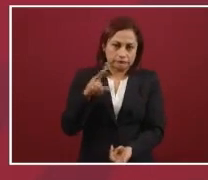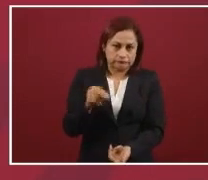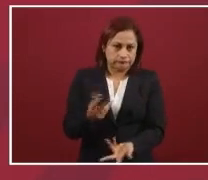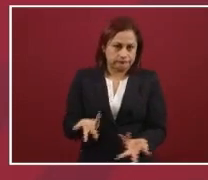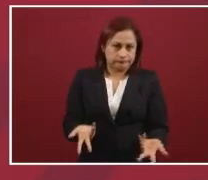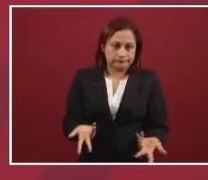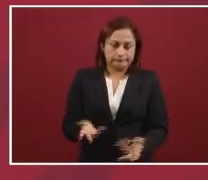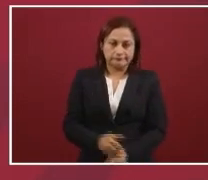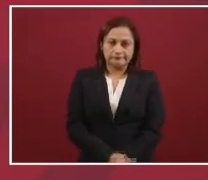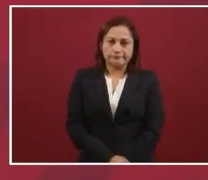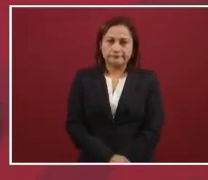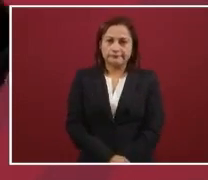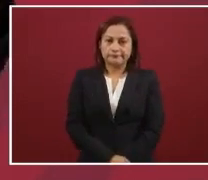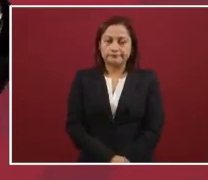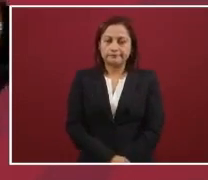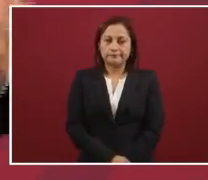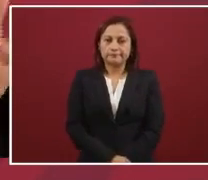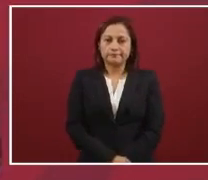que